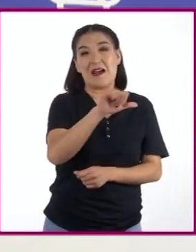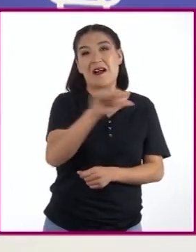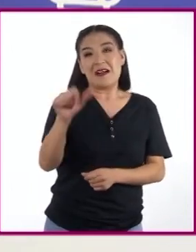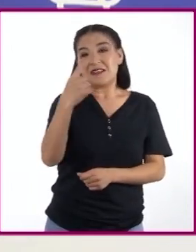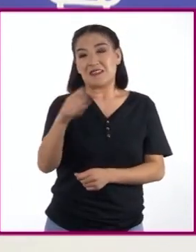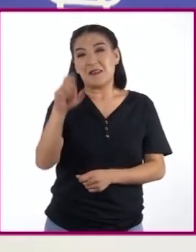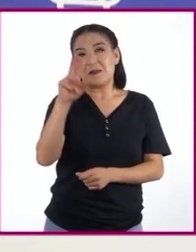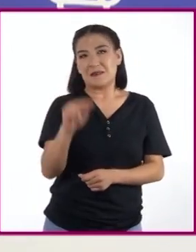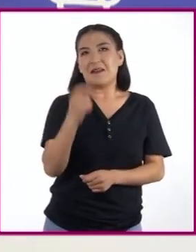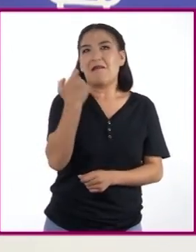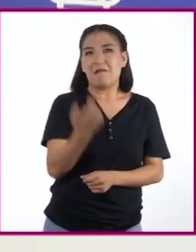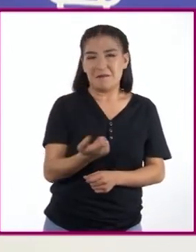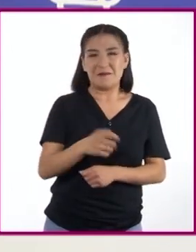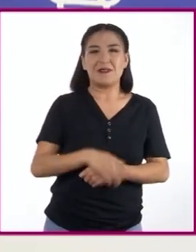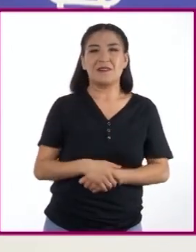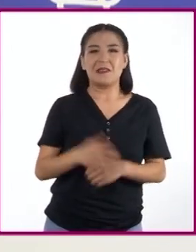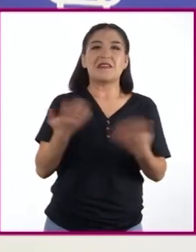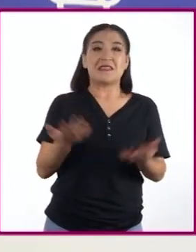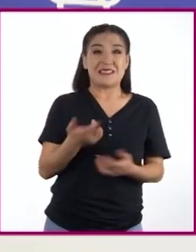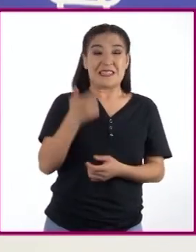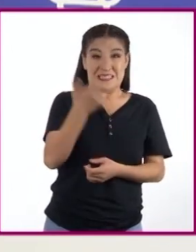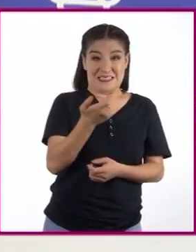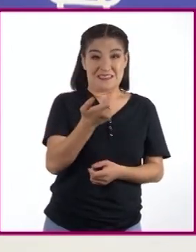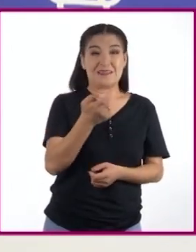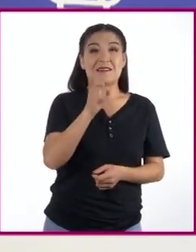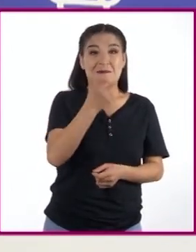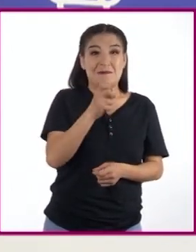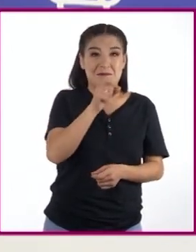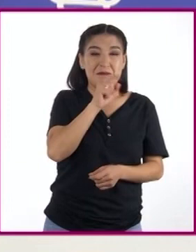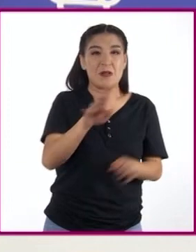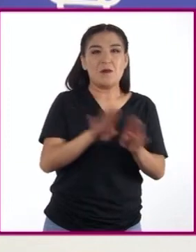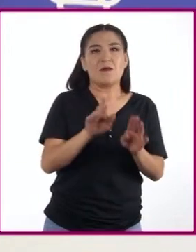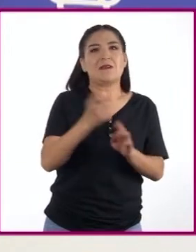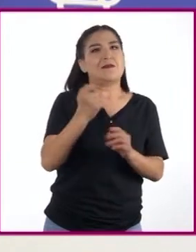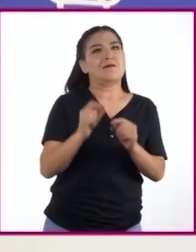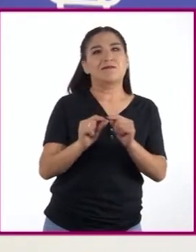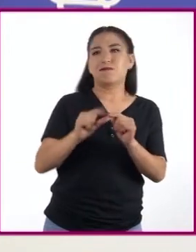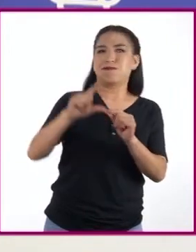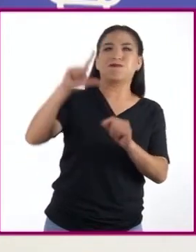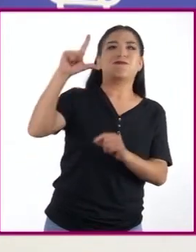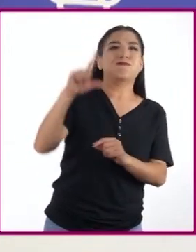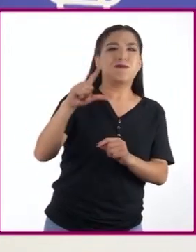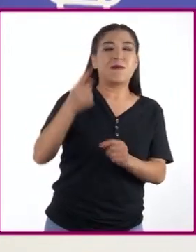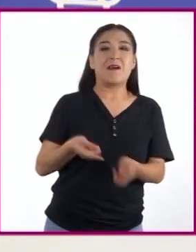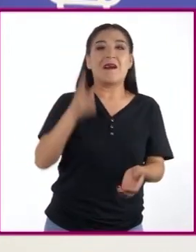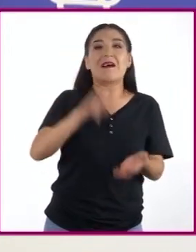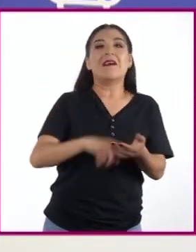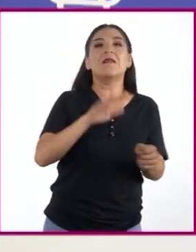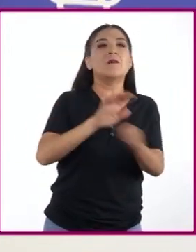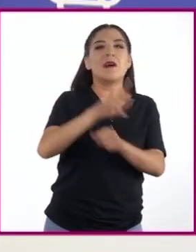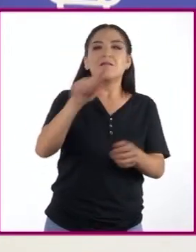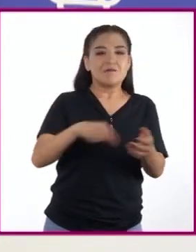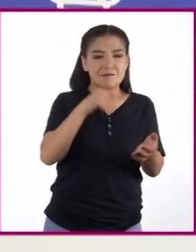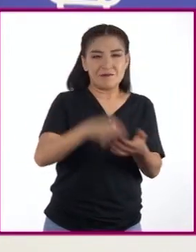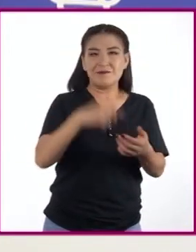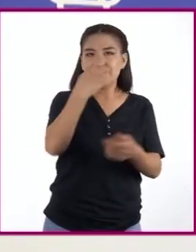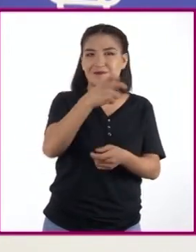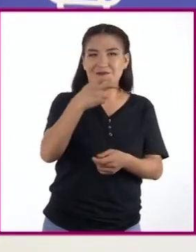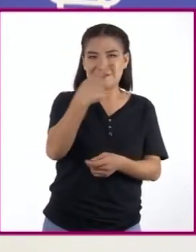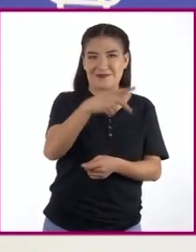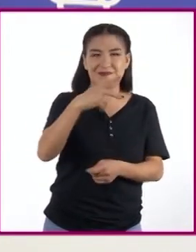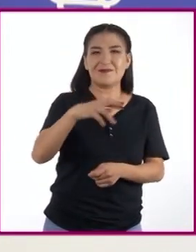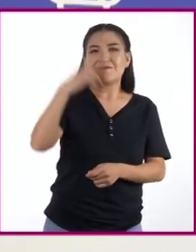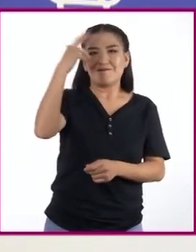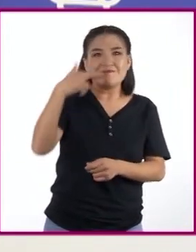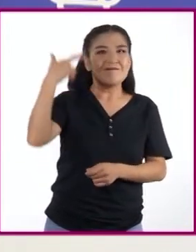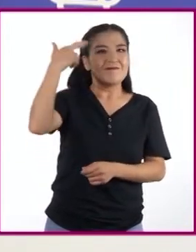180 pesos. Era un precio inferior en relación con su costo en el centro del virreinato, donde los